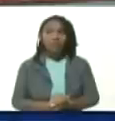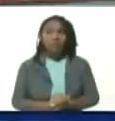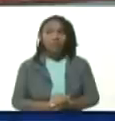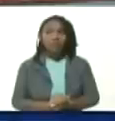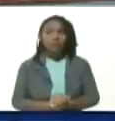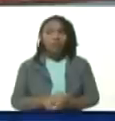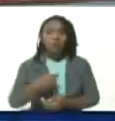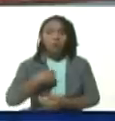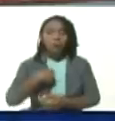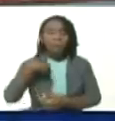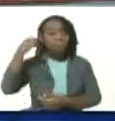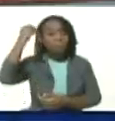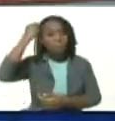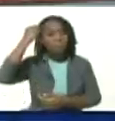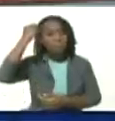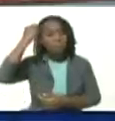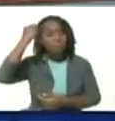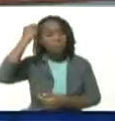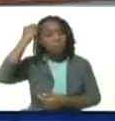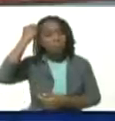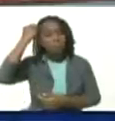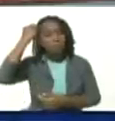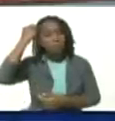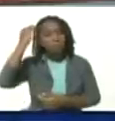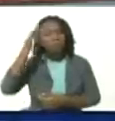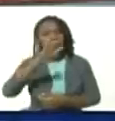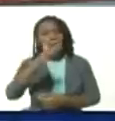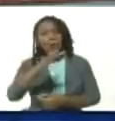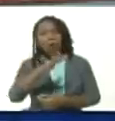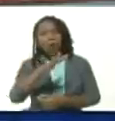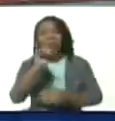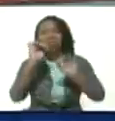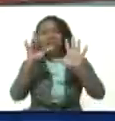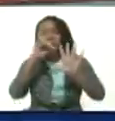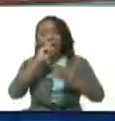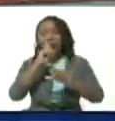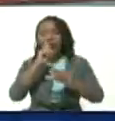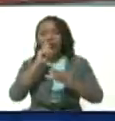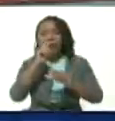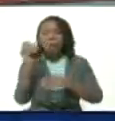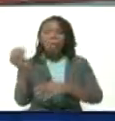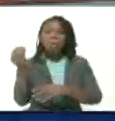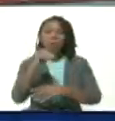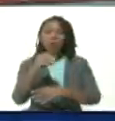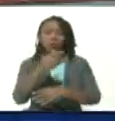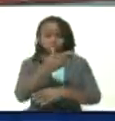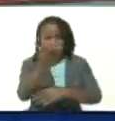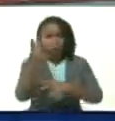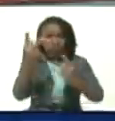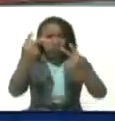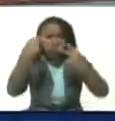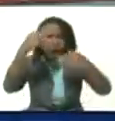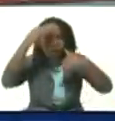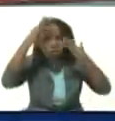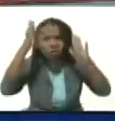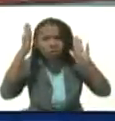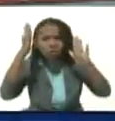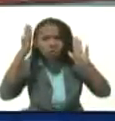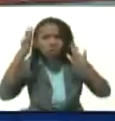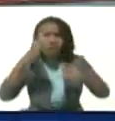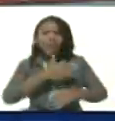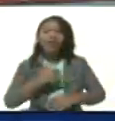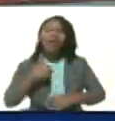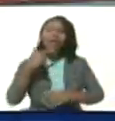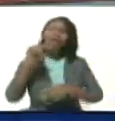Yo pienso que máximo va a durar 10 años. ¿Ustedes me están escuchando? Quiere decir que tenemos